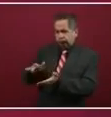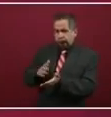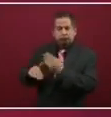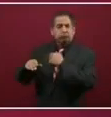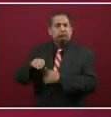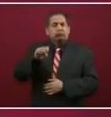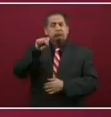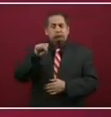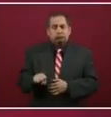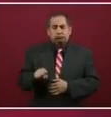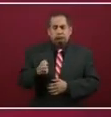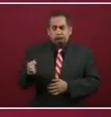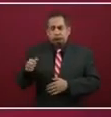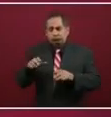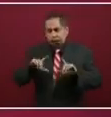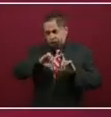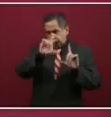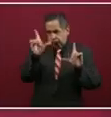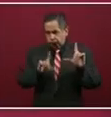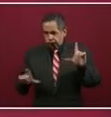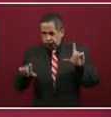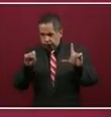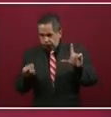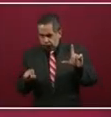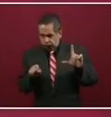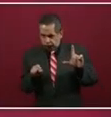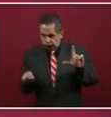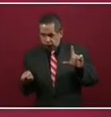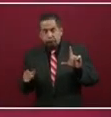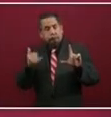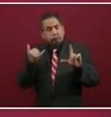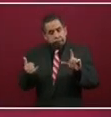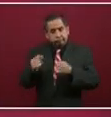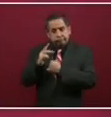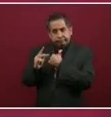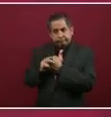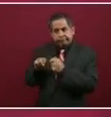el sureste y de países